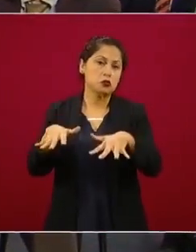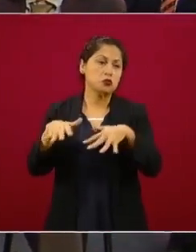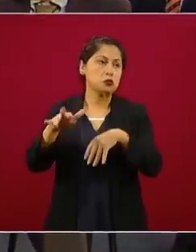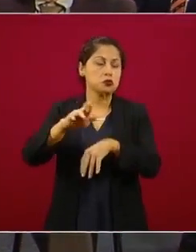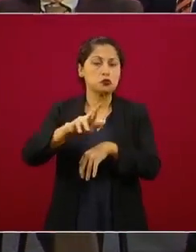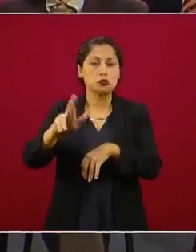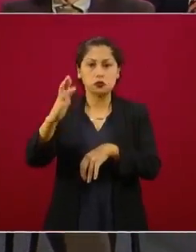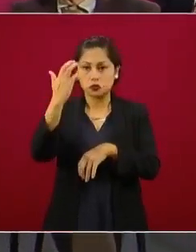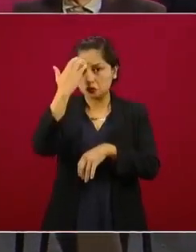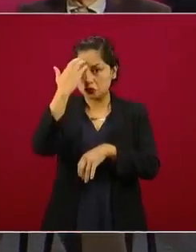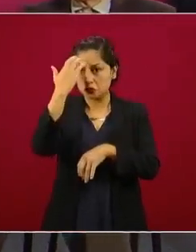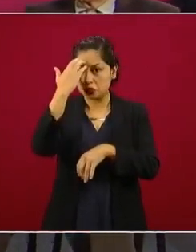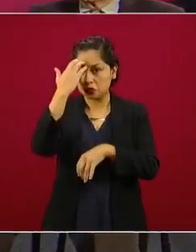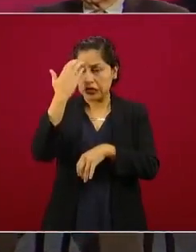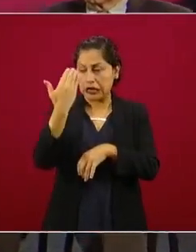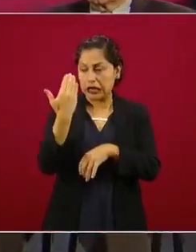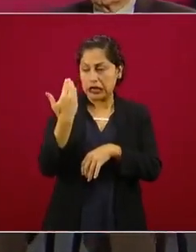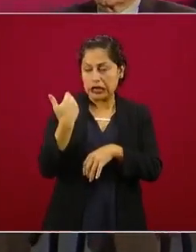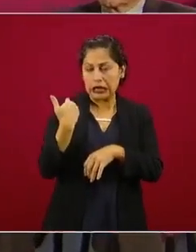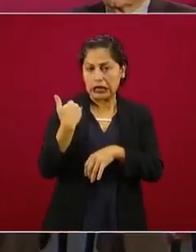Apenas les hablamos,